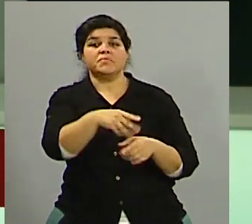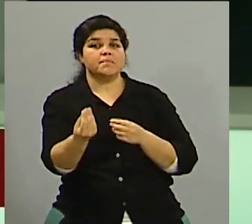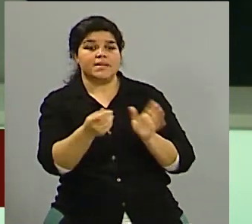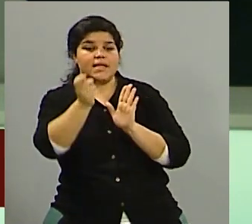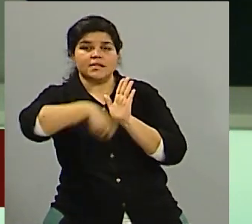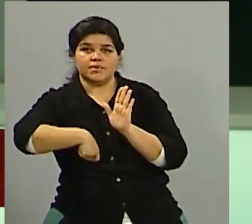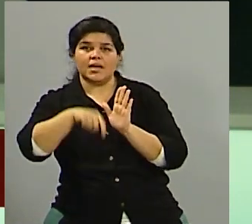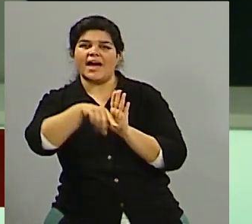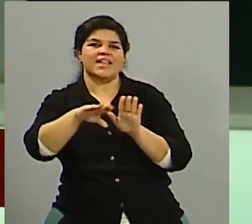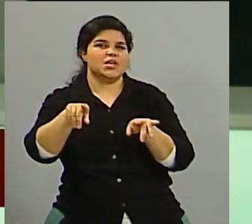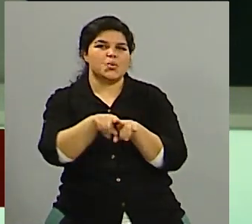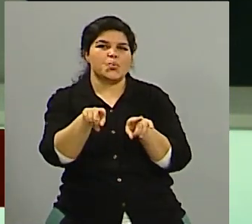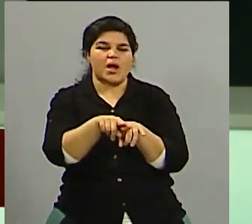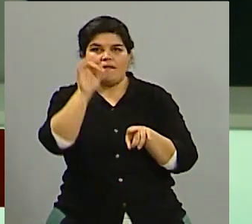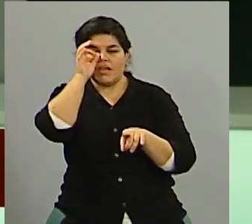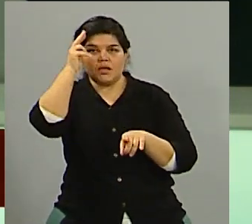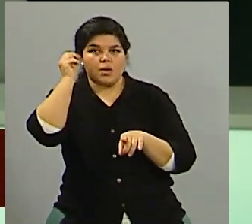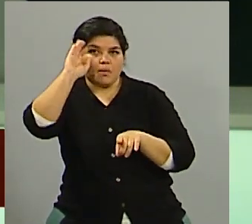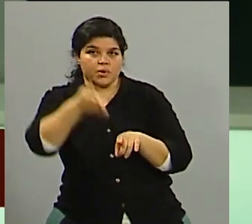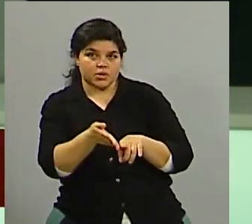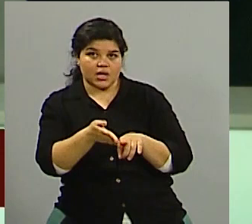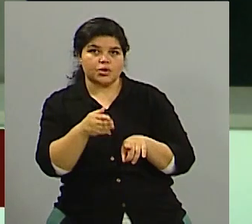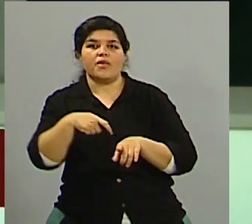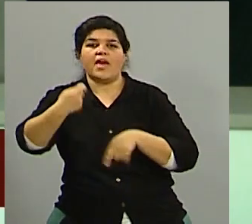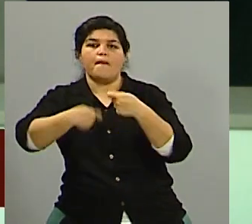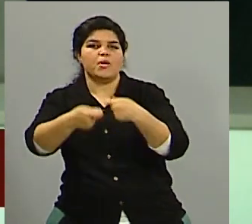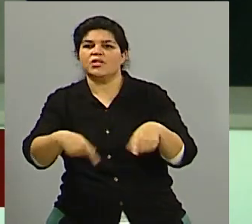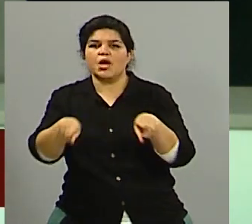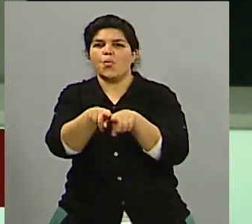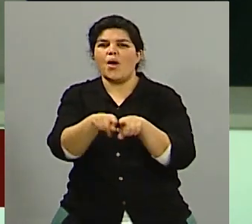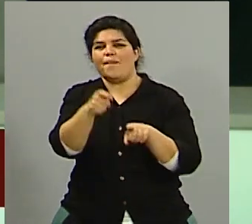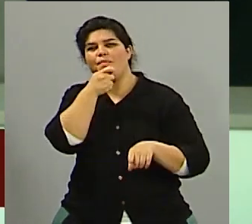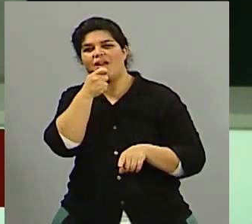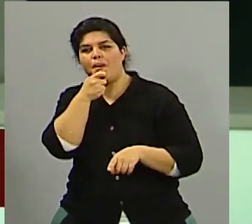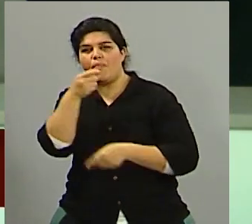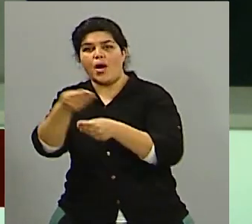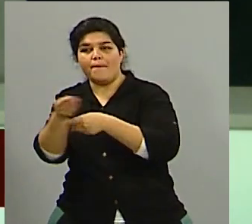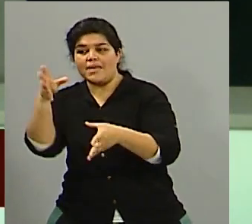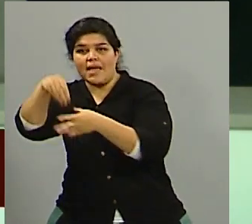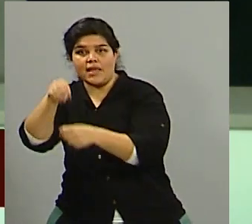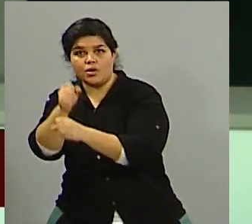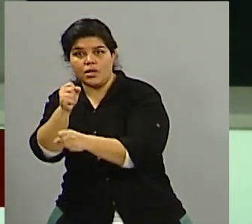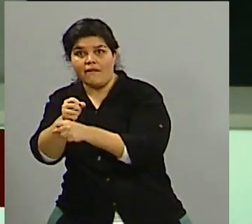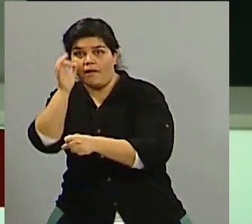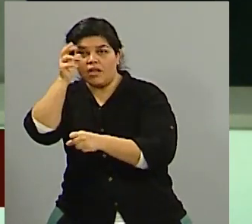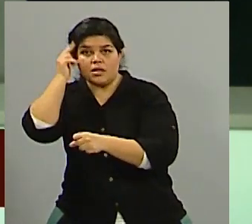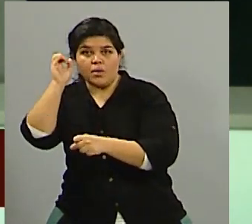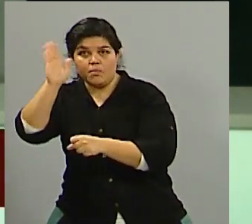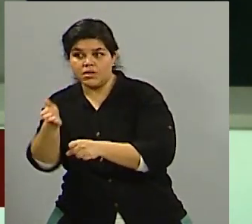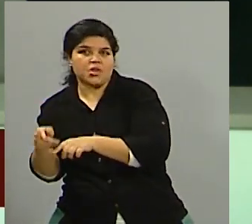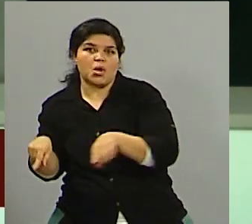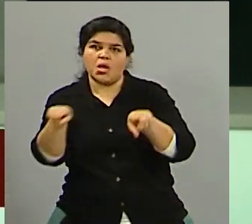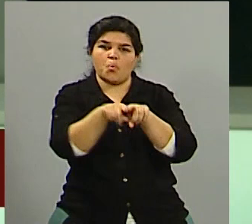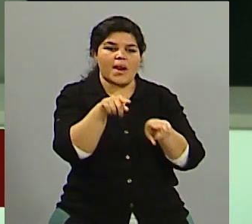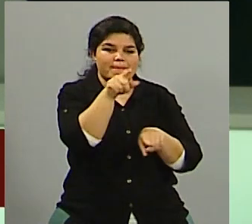calcula el 29%, que son aportes y contribuciones, de la remuneración mínima imponible, que es el monto mínimo a partir del